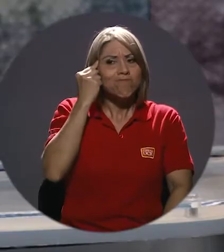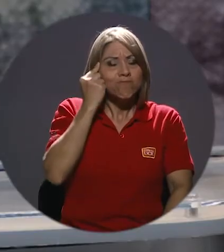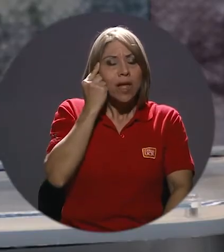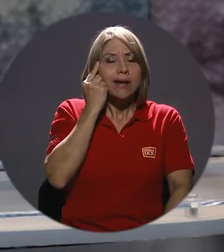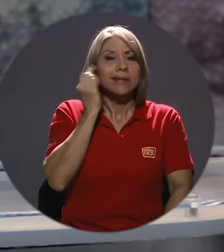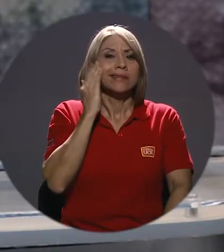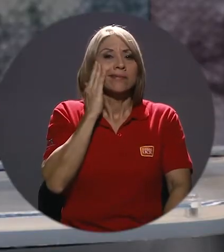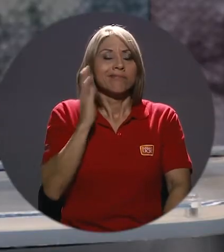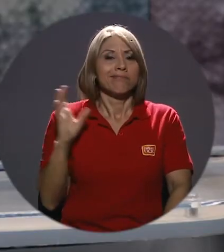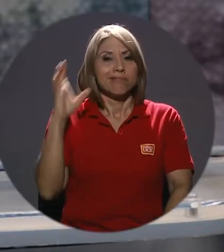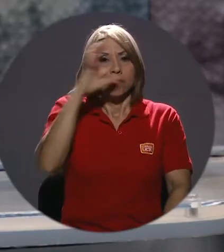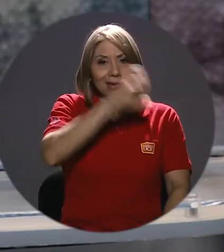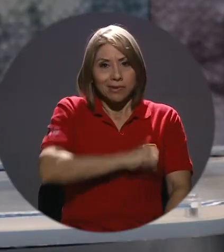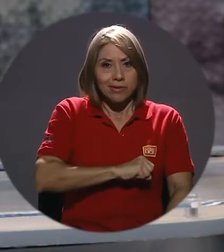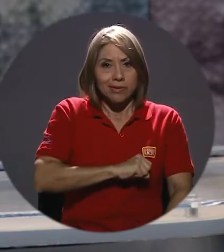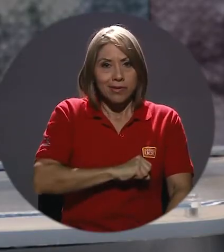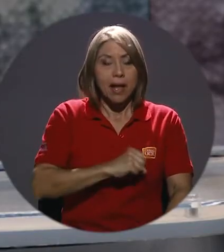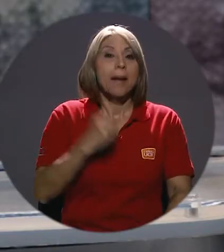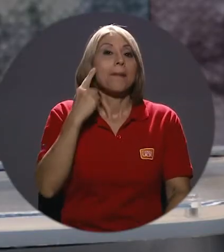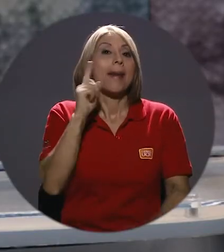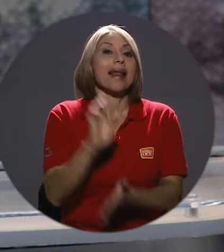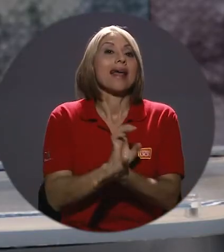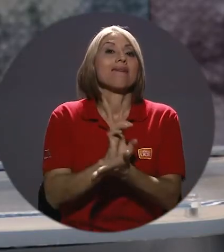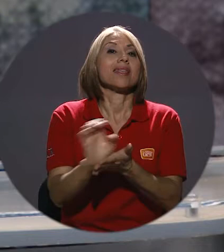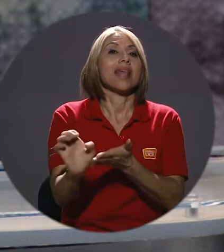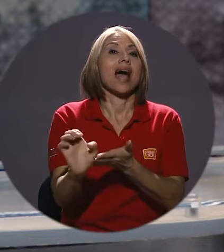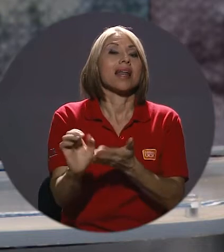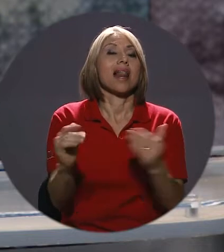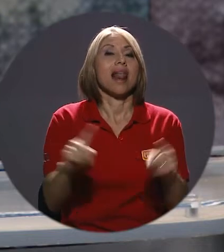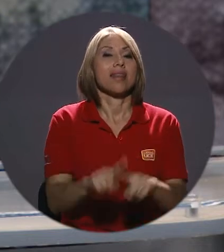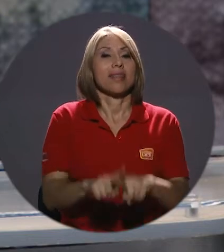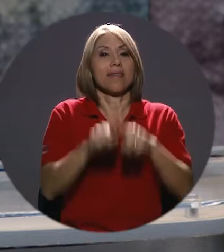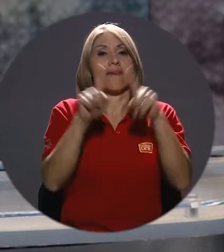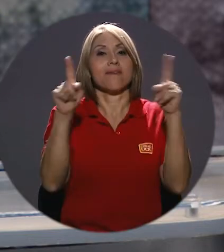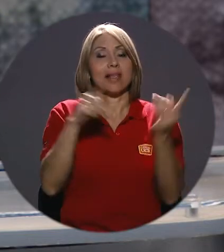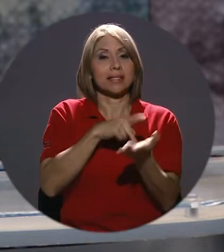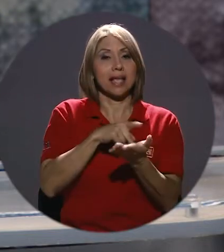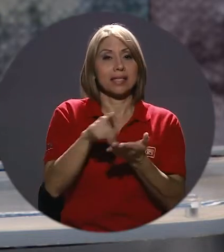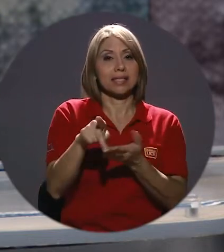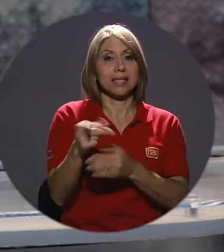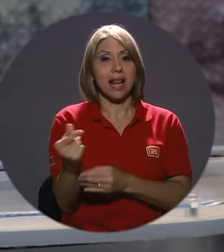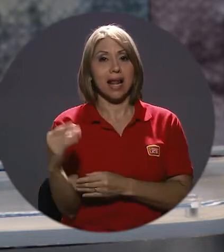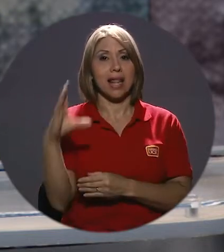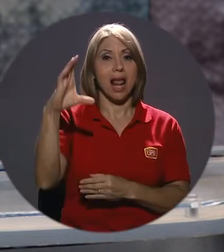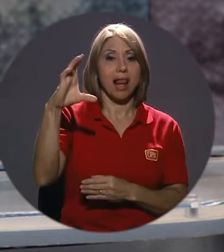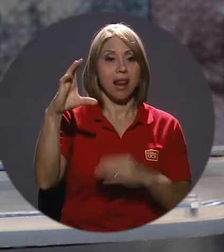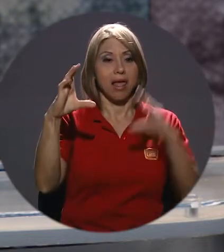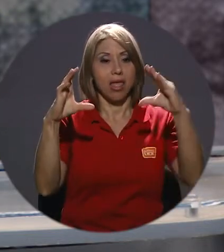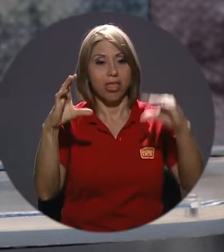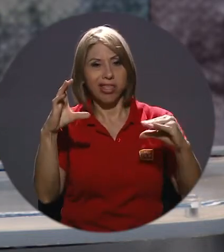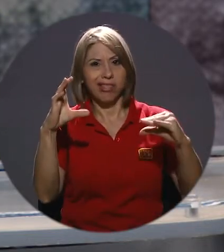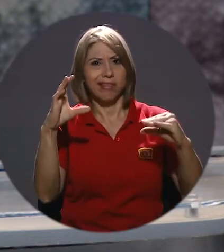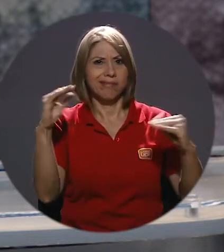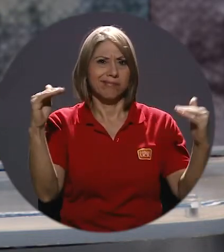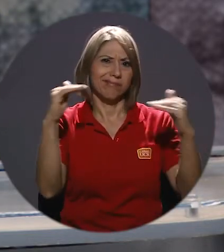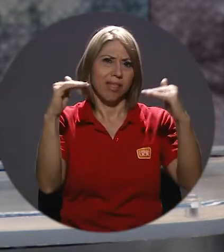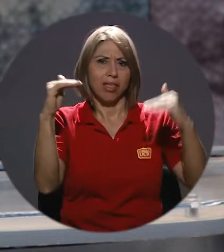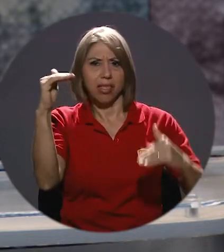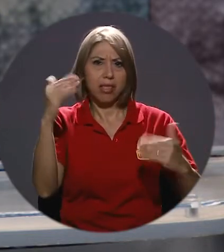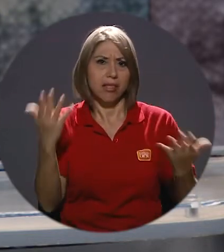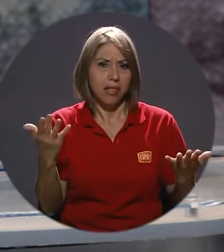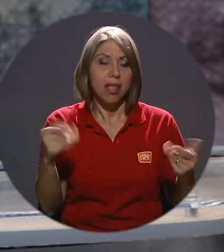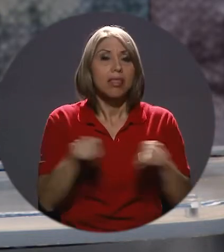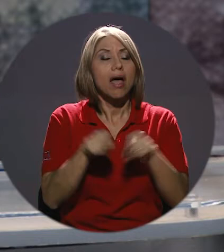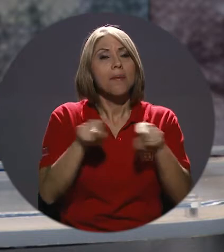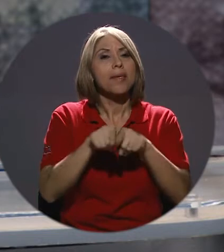evitar o ir subsanando la brecha salarial, por ejemplo, las barreras estructurales que existen